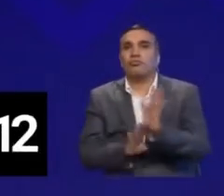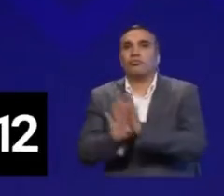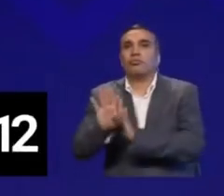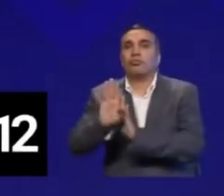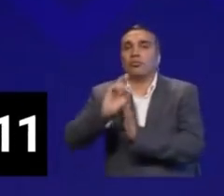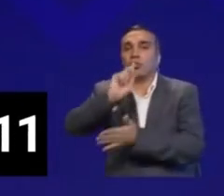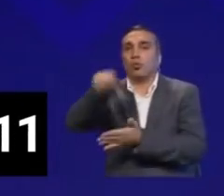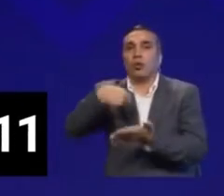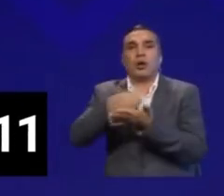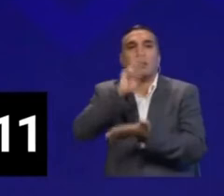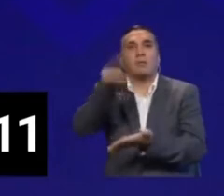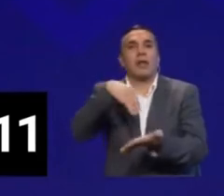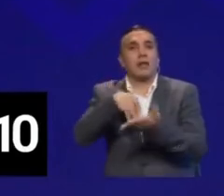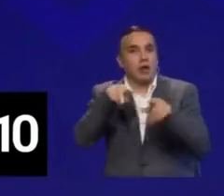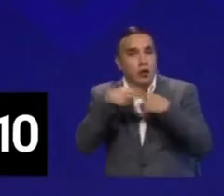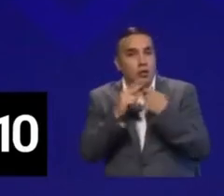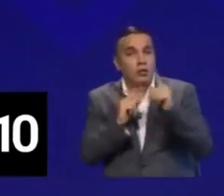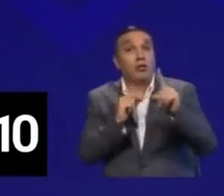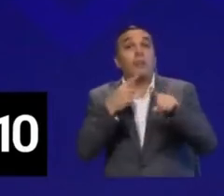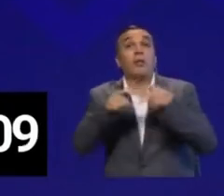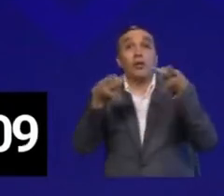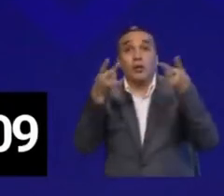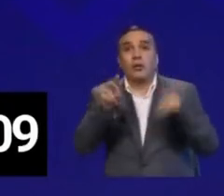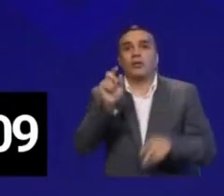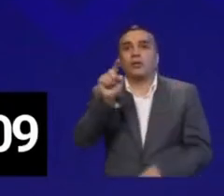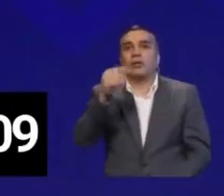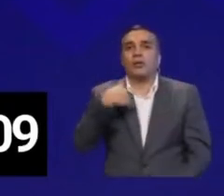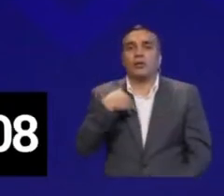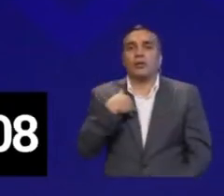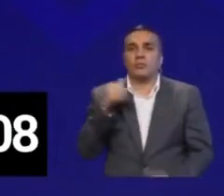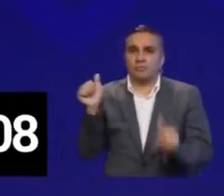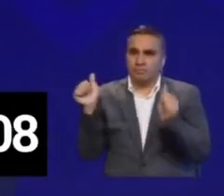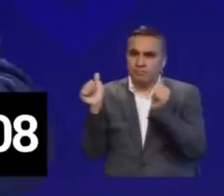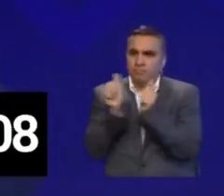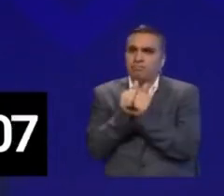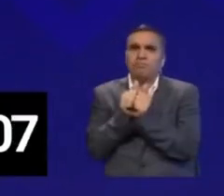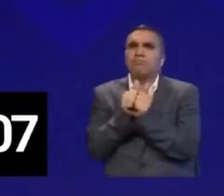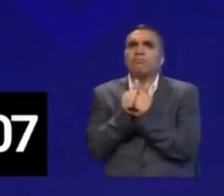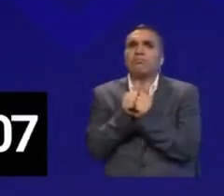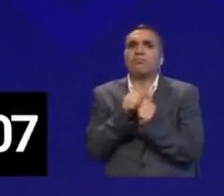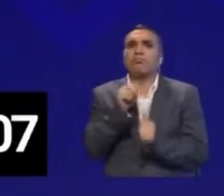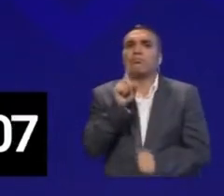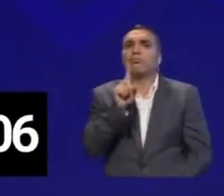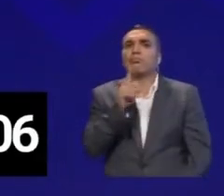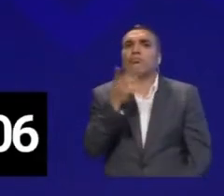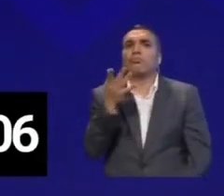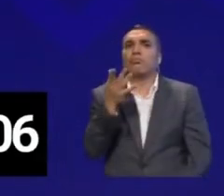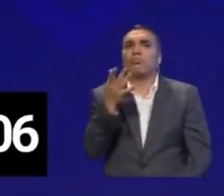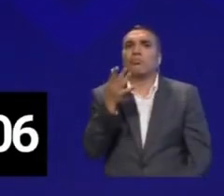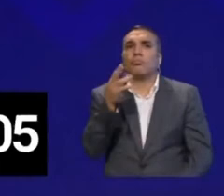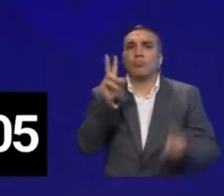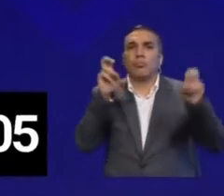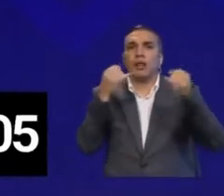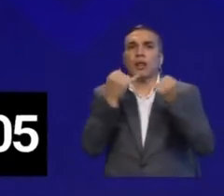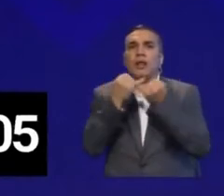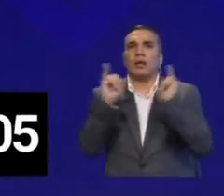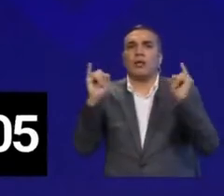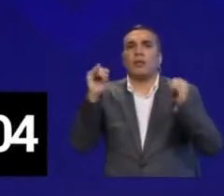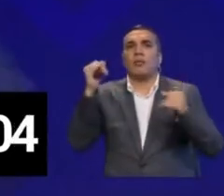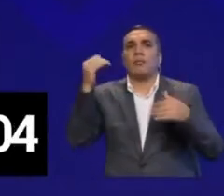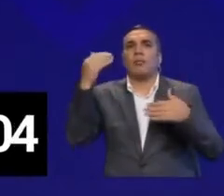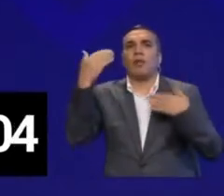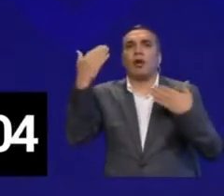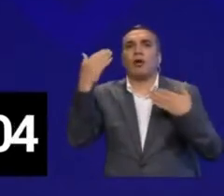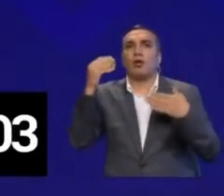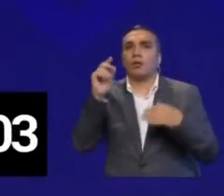con Guayas y con Manabí. Pero además, tiene que ir acompañado de una suerte de independencia